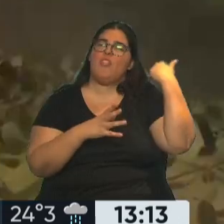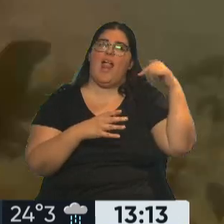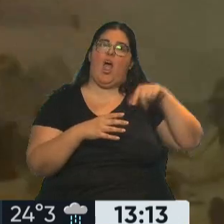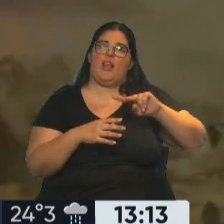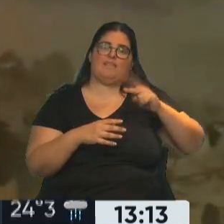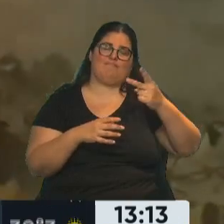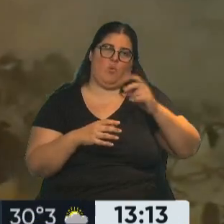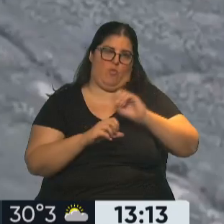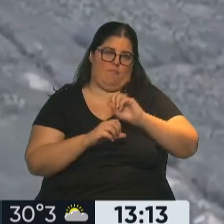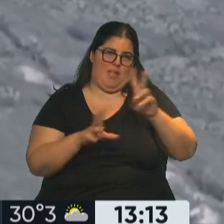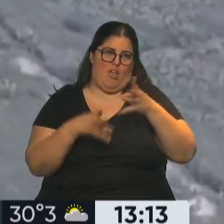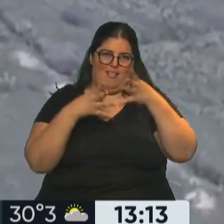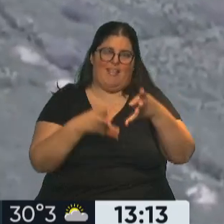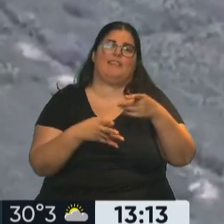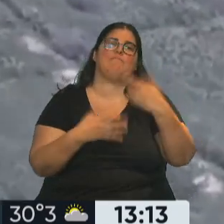por